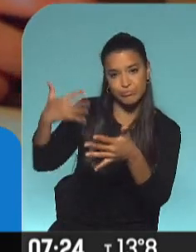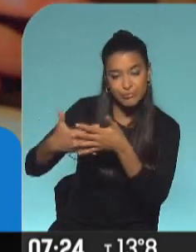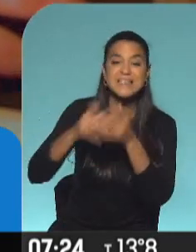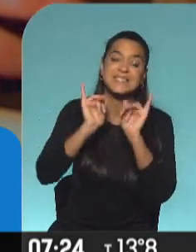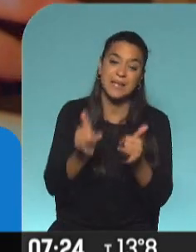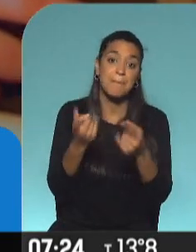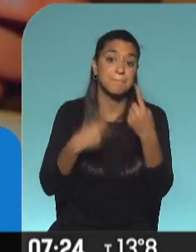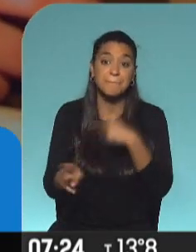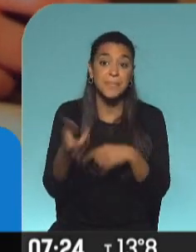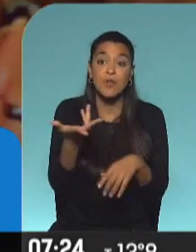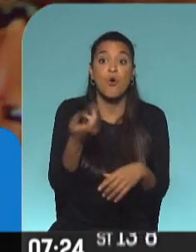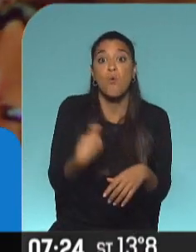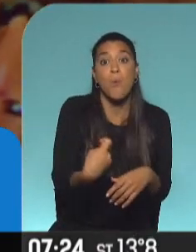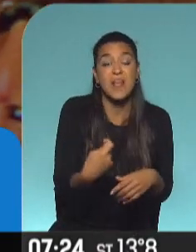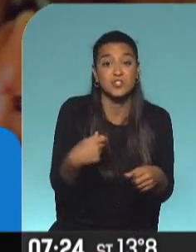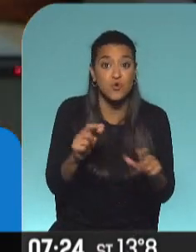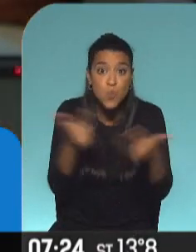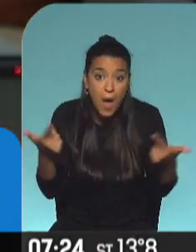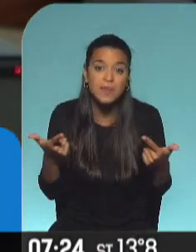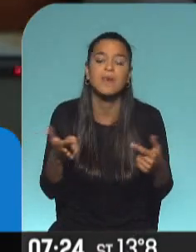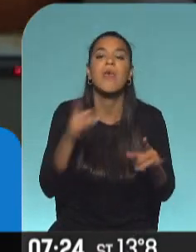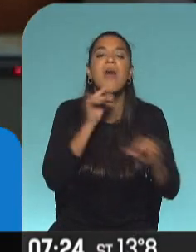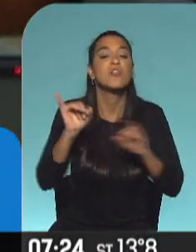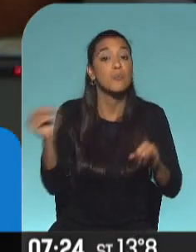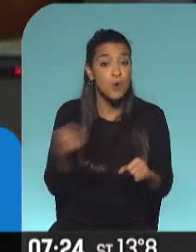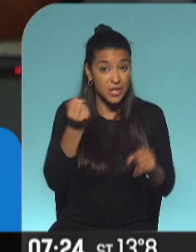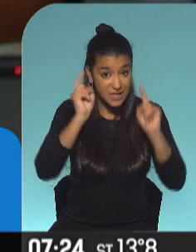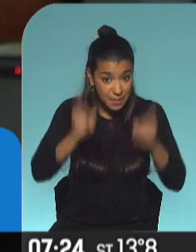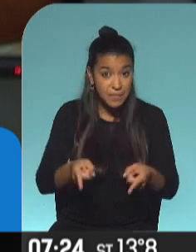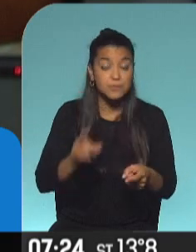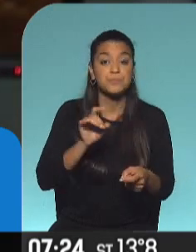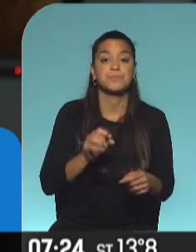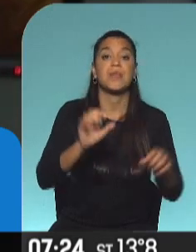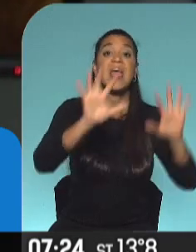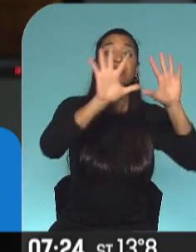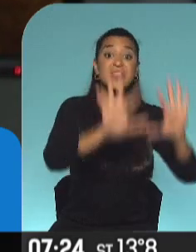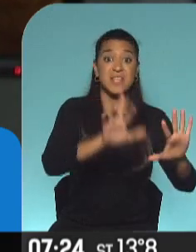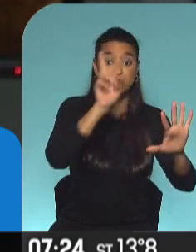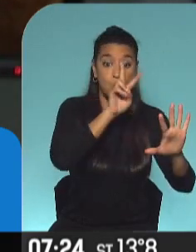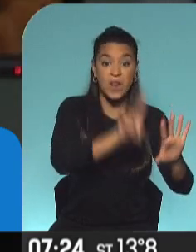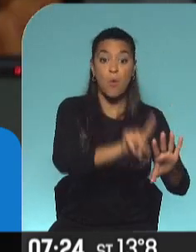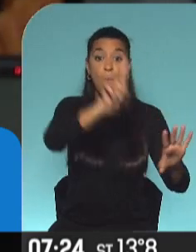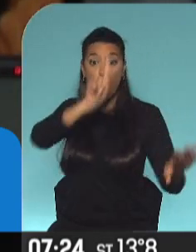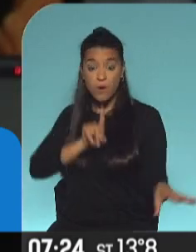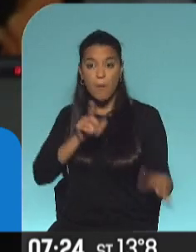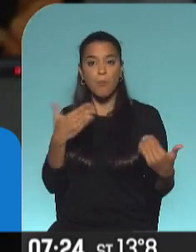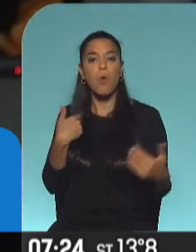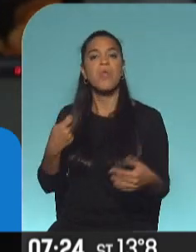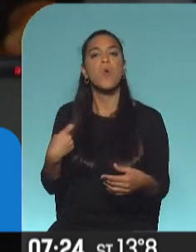pero las que no acceden a la jubilación, no hay Exactamente. Y manera. un dato más, solo una de cada 10 mujeres puede acceder al